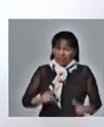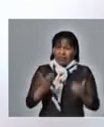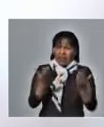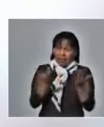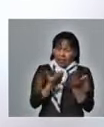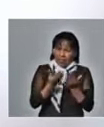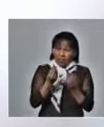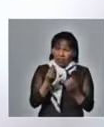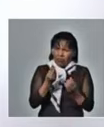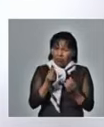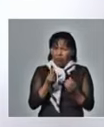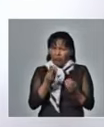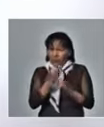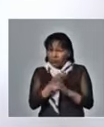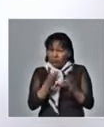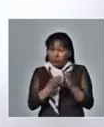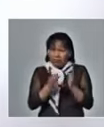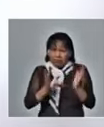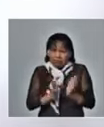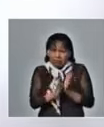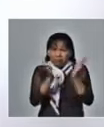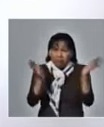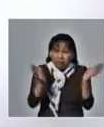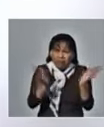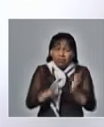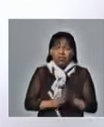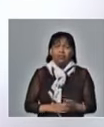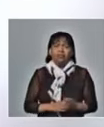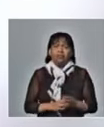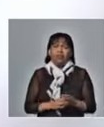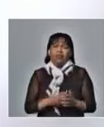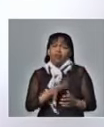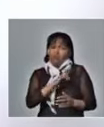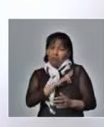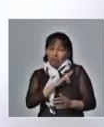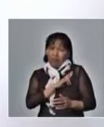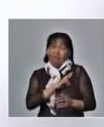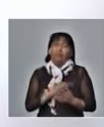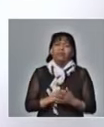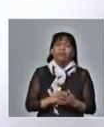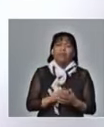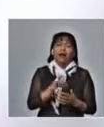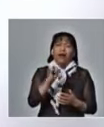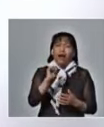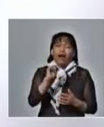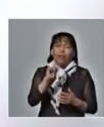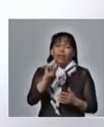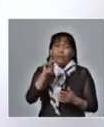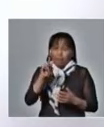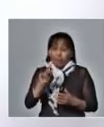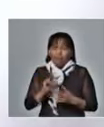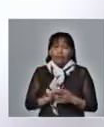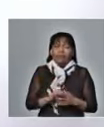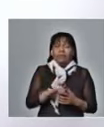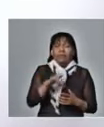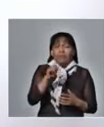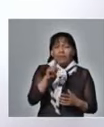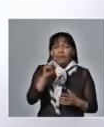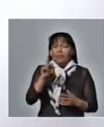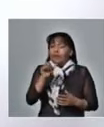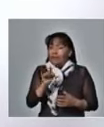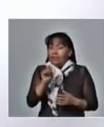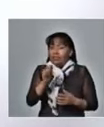fideicomisos mediante formas de participación pública-privada, APPs y PPSs, y ahora hay una deuda